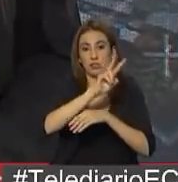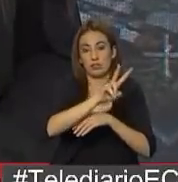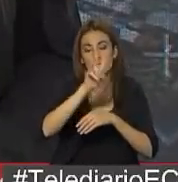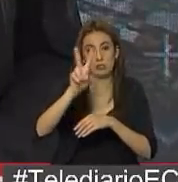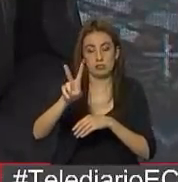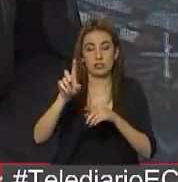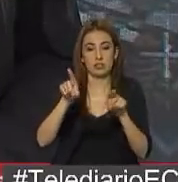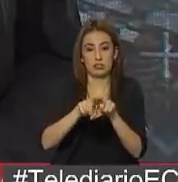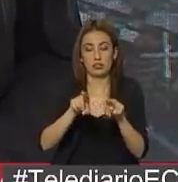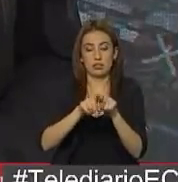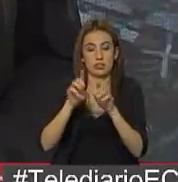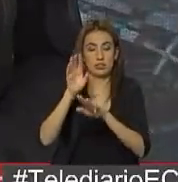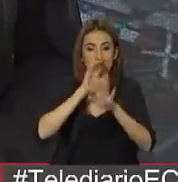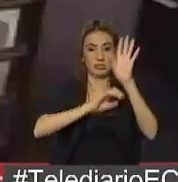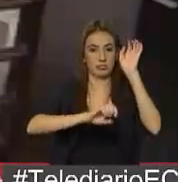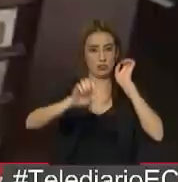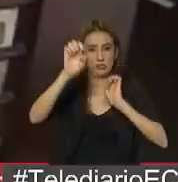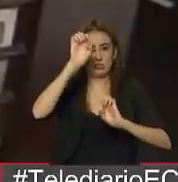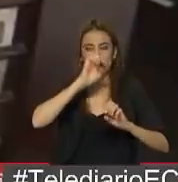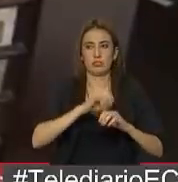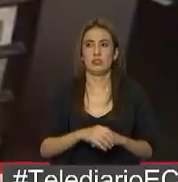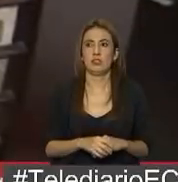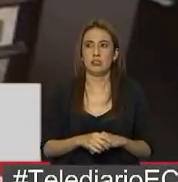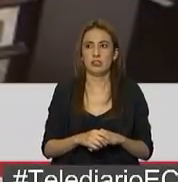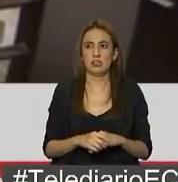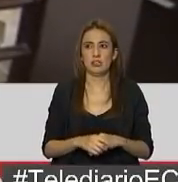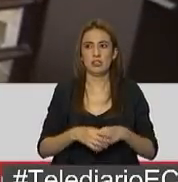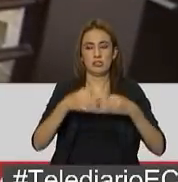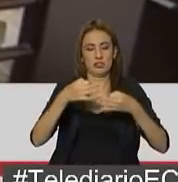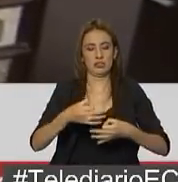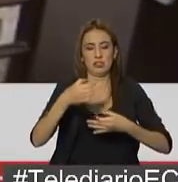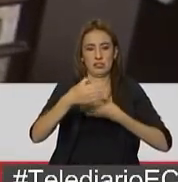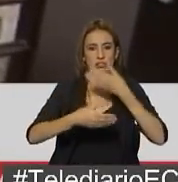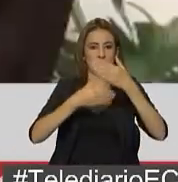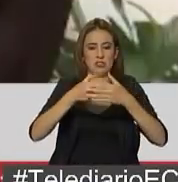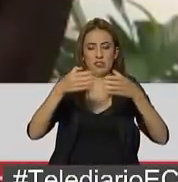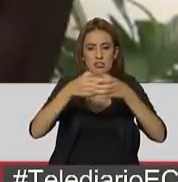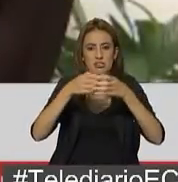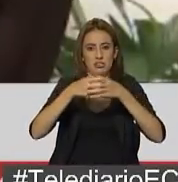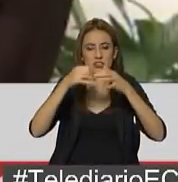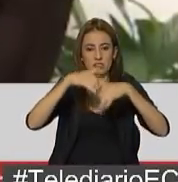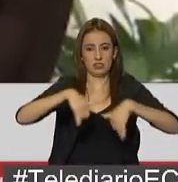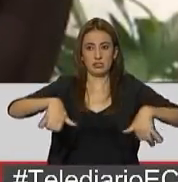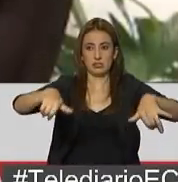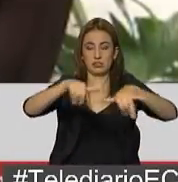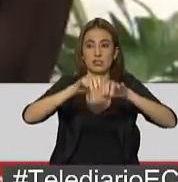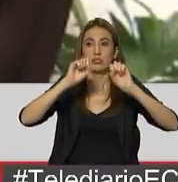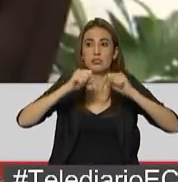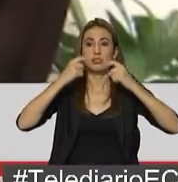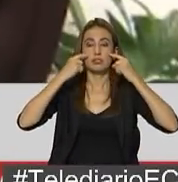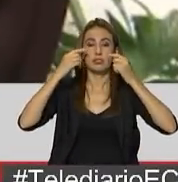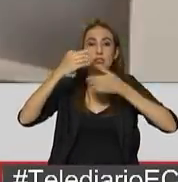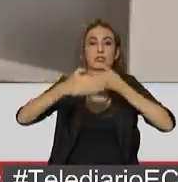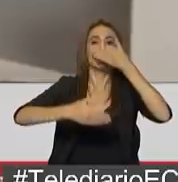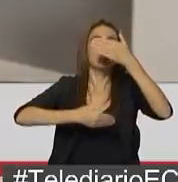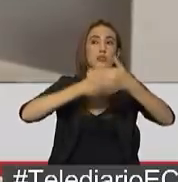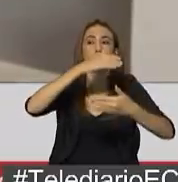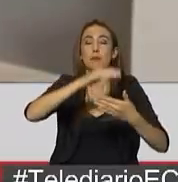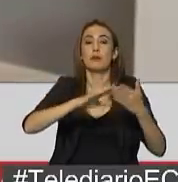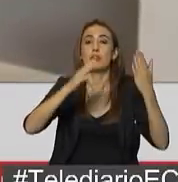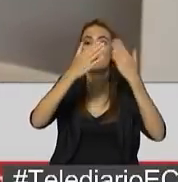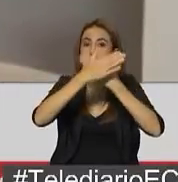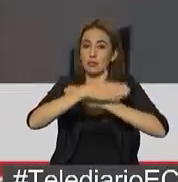previo a una nueva evaluación. De hecho, el pedido desde el COE Metropolitano a la instancia superior era para que el mes de junio culmine